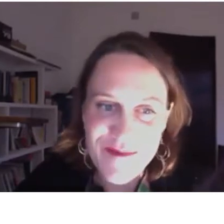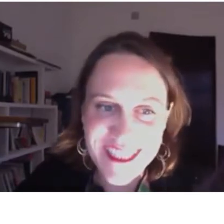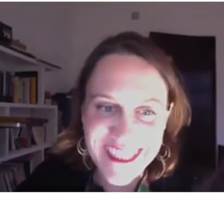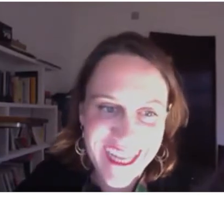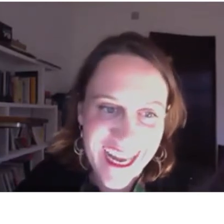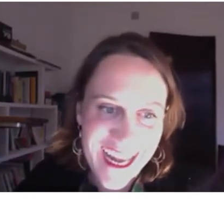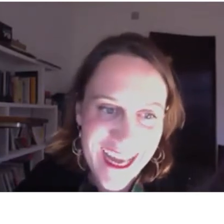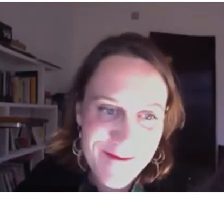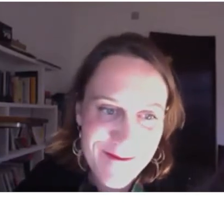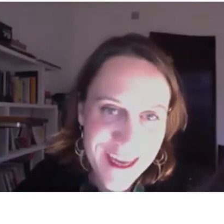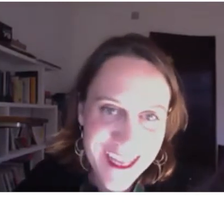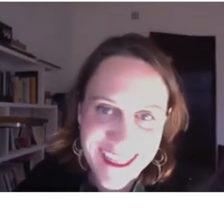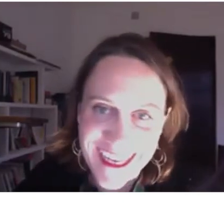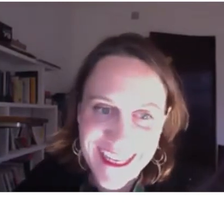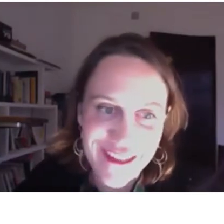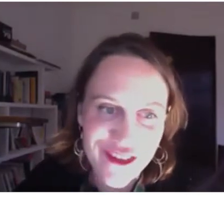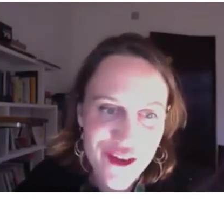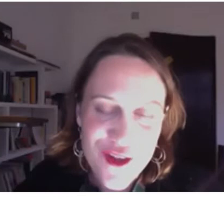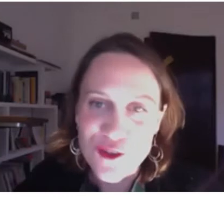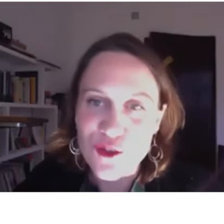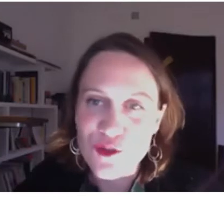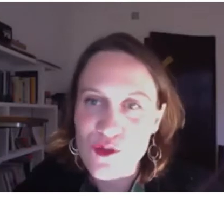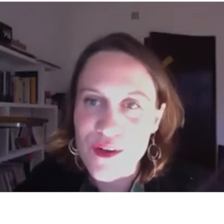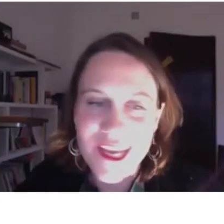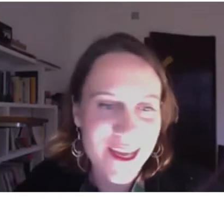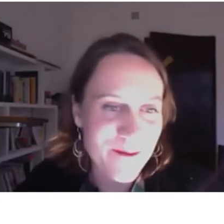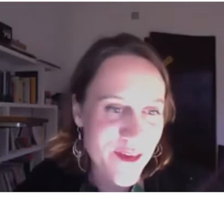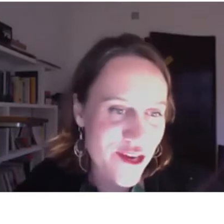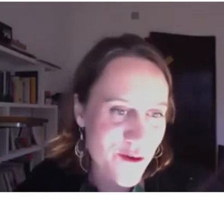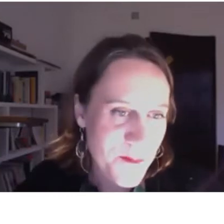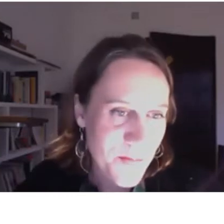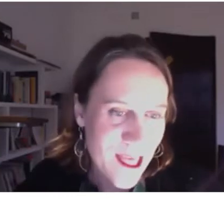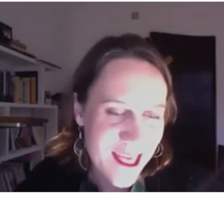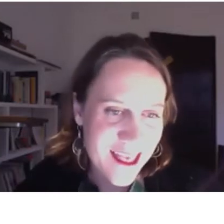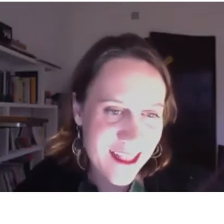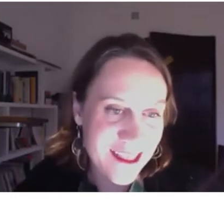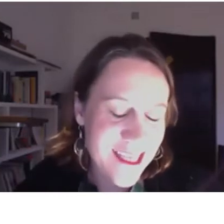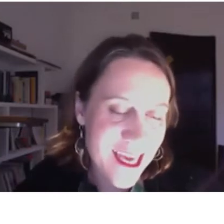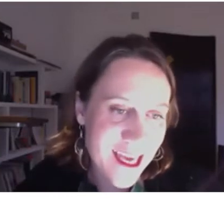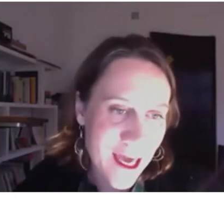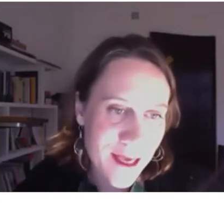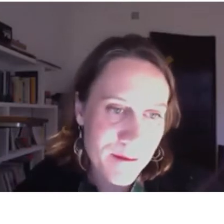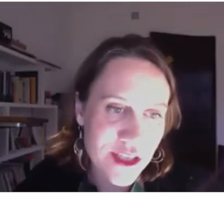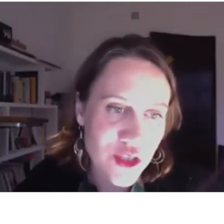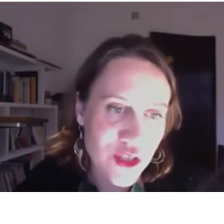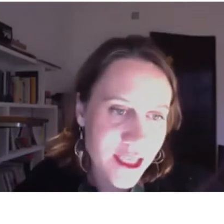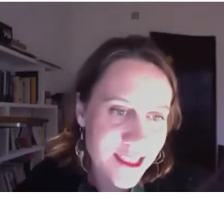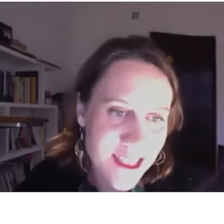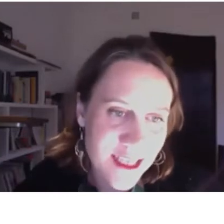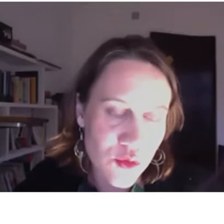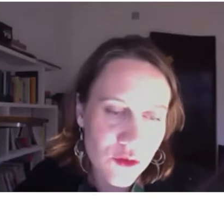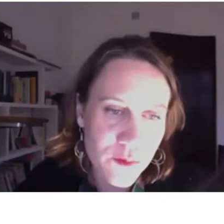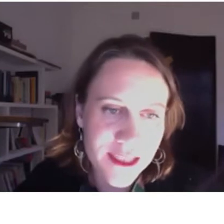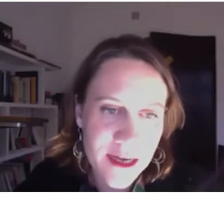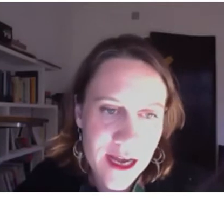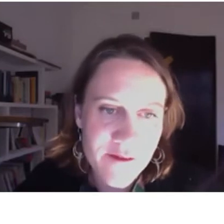Voy a presentarla brevemente leyendo su bio. Dice que Invasorix es